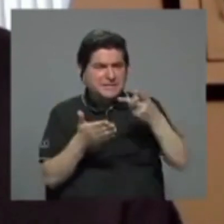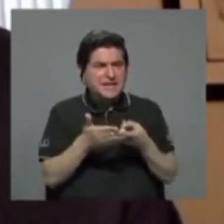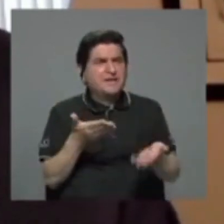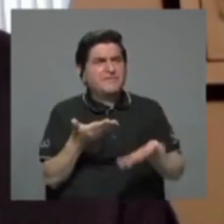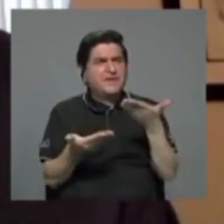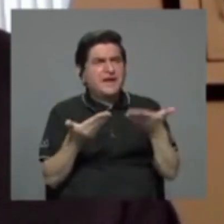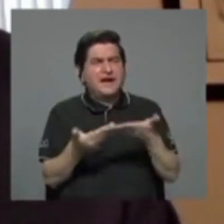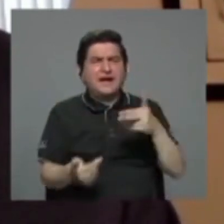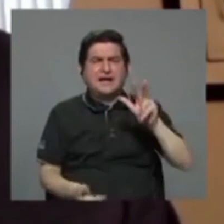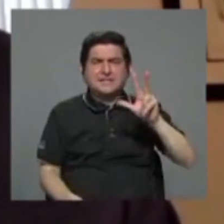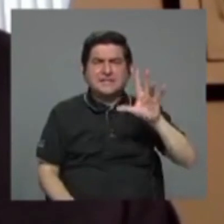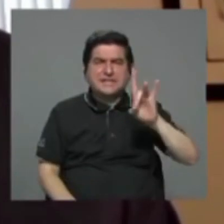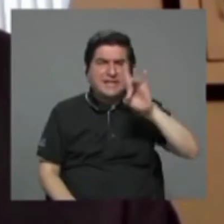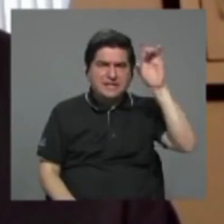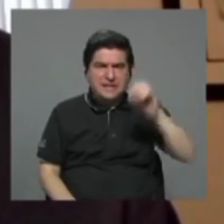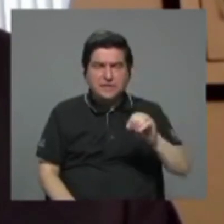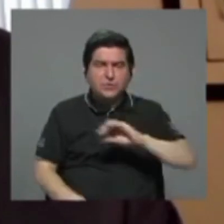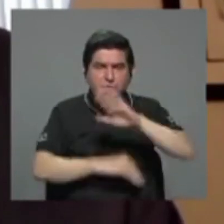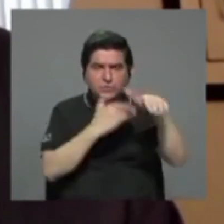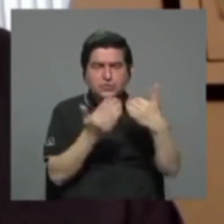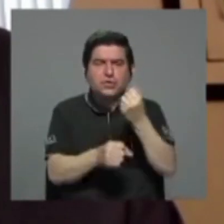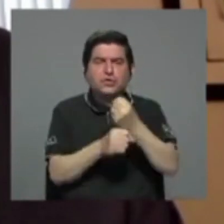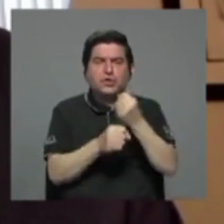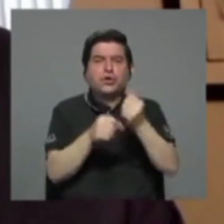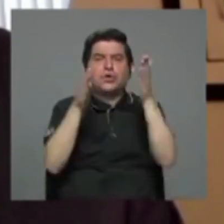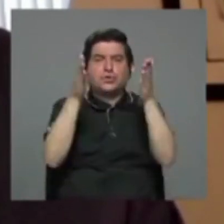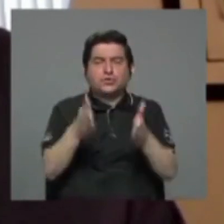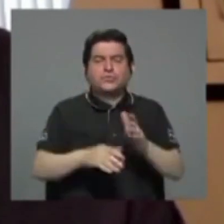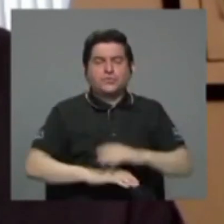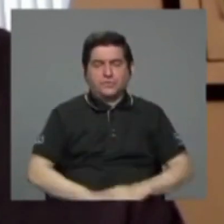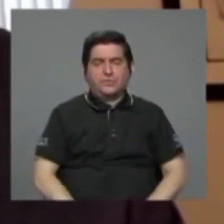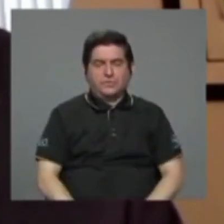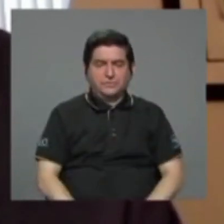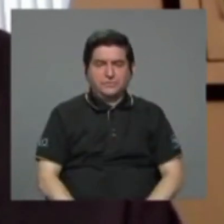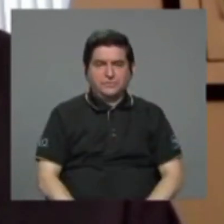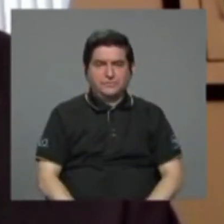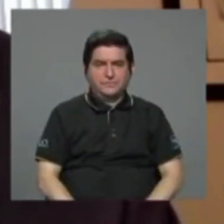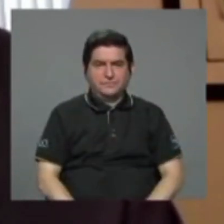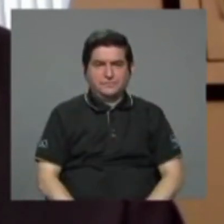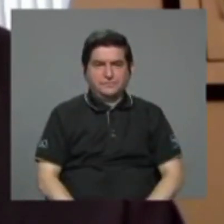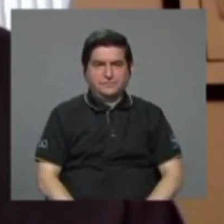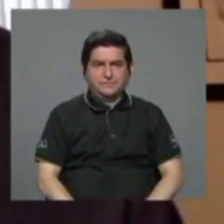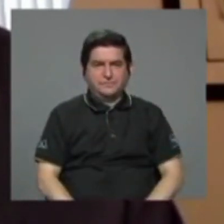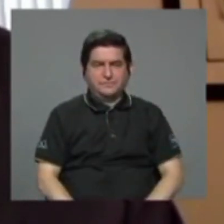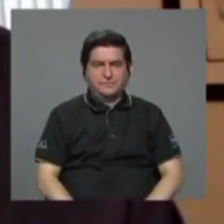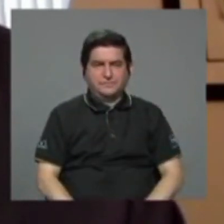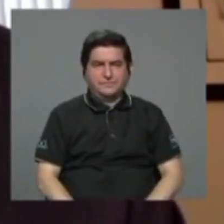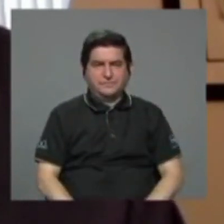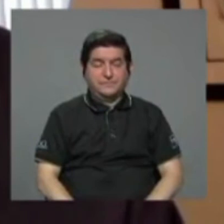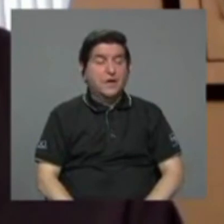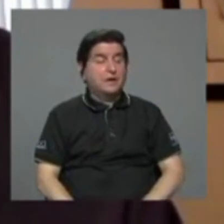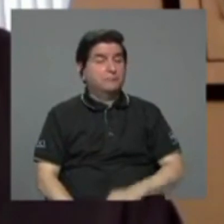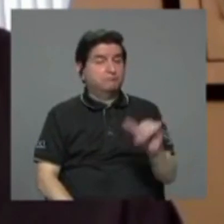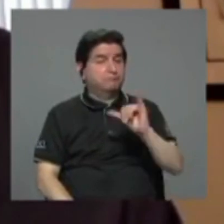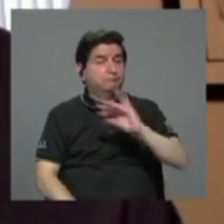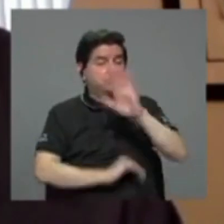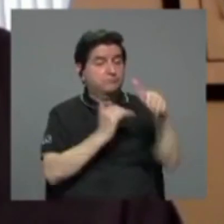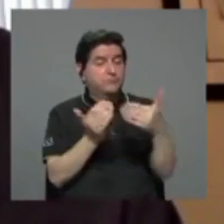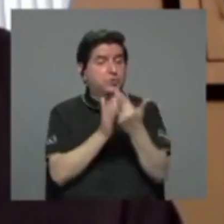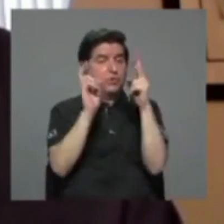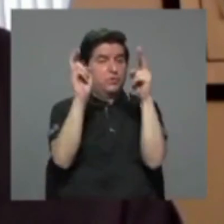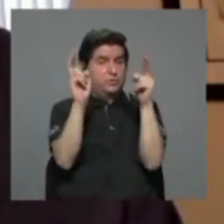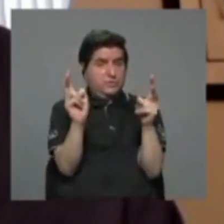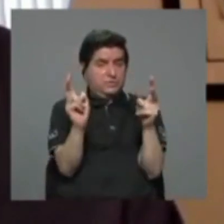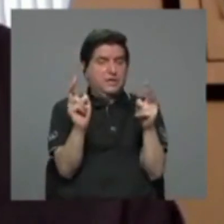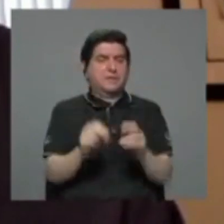del 38% de la fuerza laboral o de la fuerza laboral empleada. Está también todo el tema